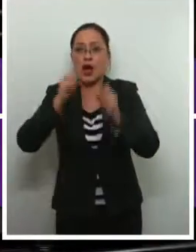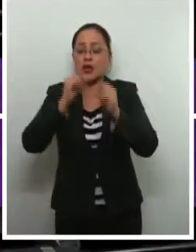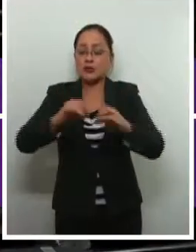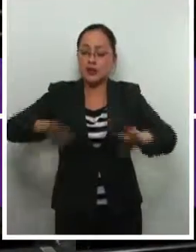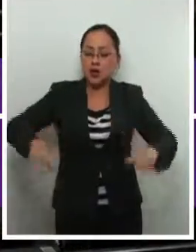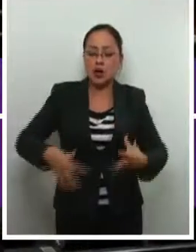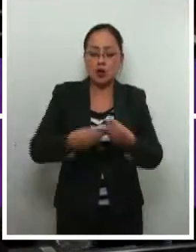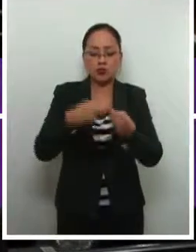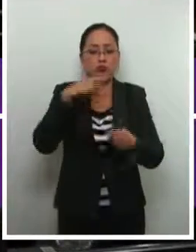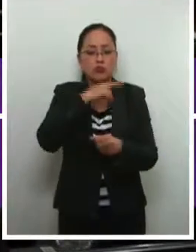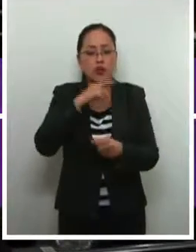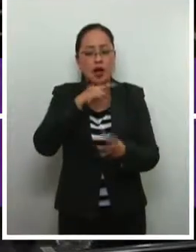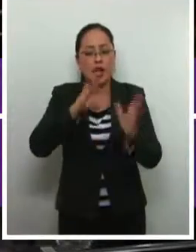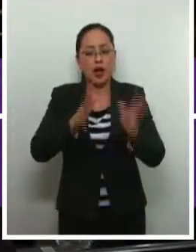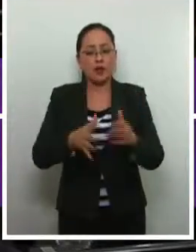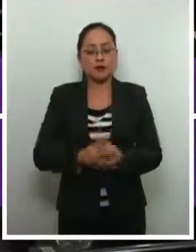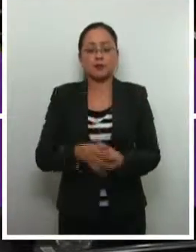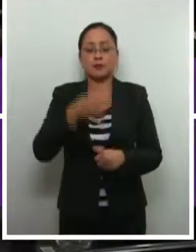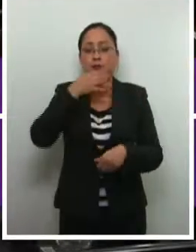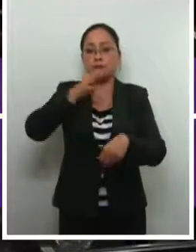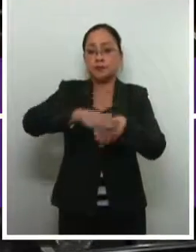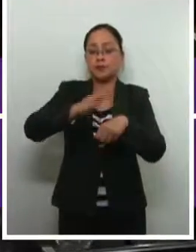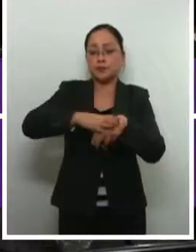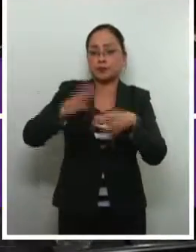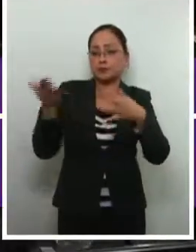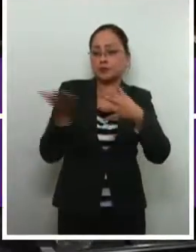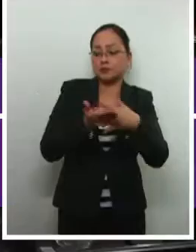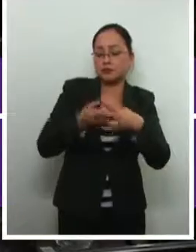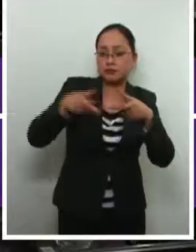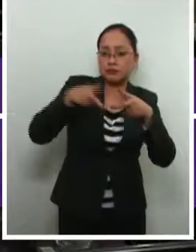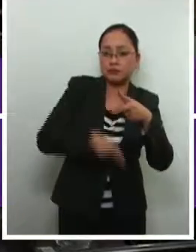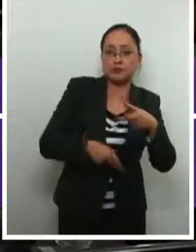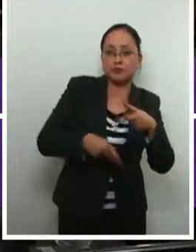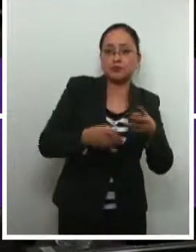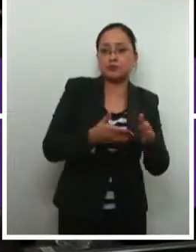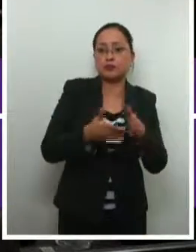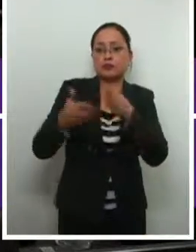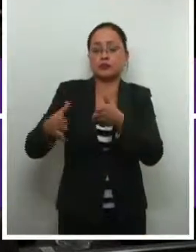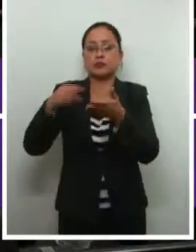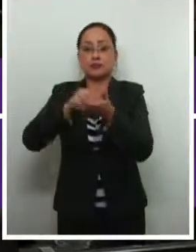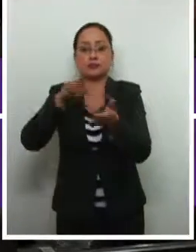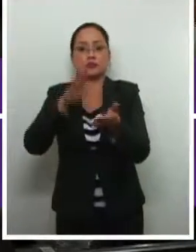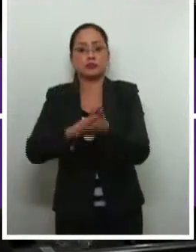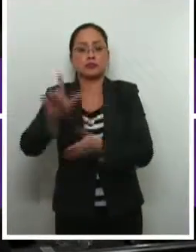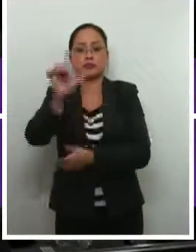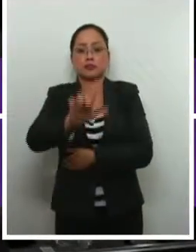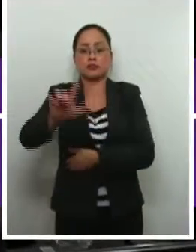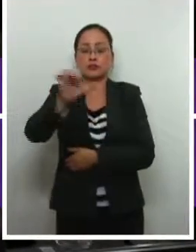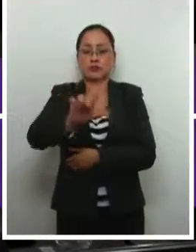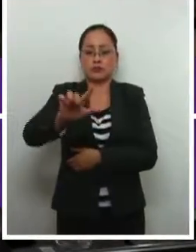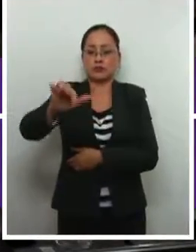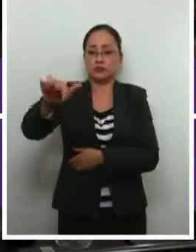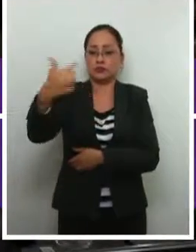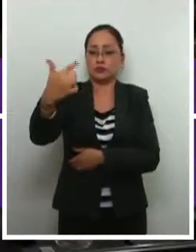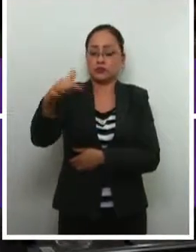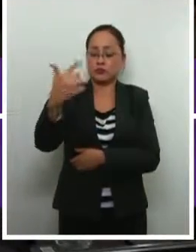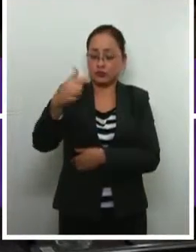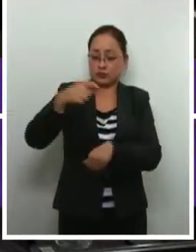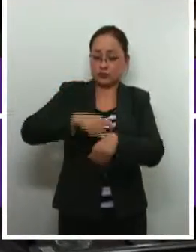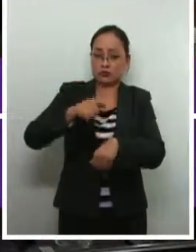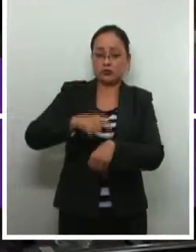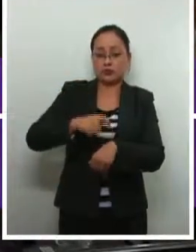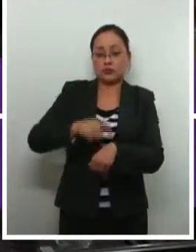manera inmediata. Se ha declarado nuevamente un receso, se estará citando para el próximo lunes, donde se